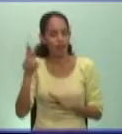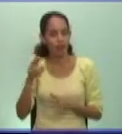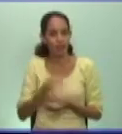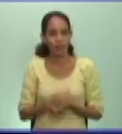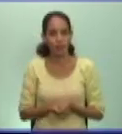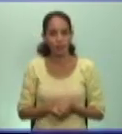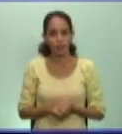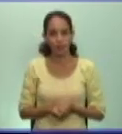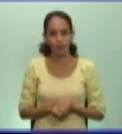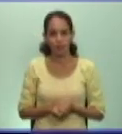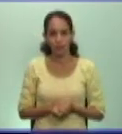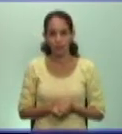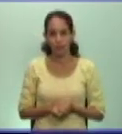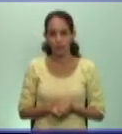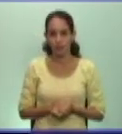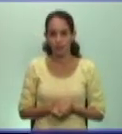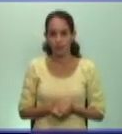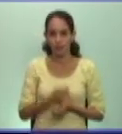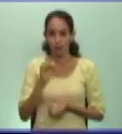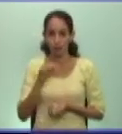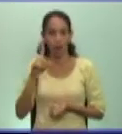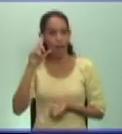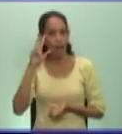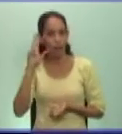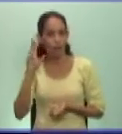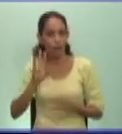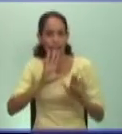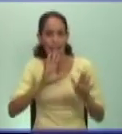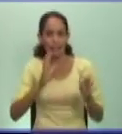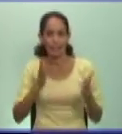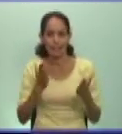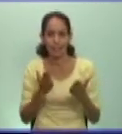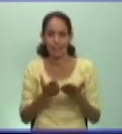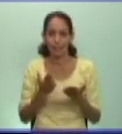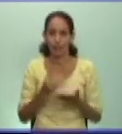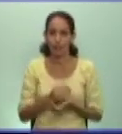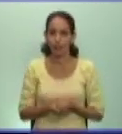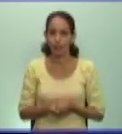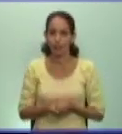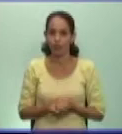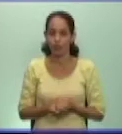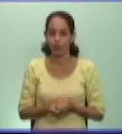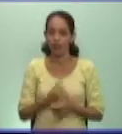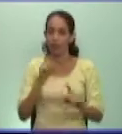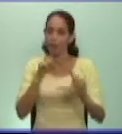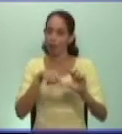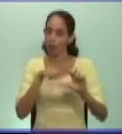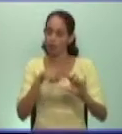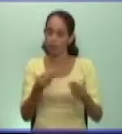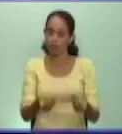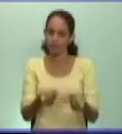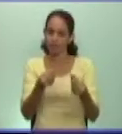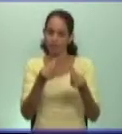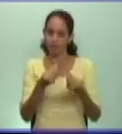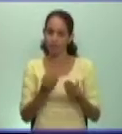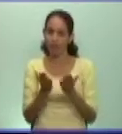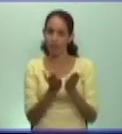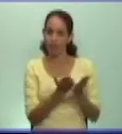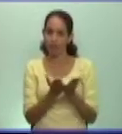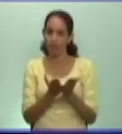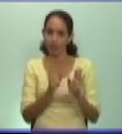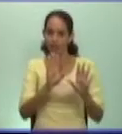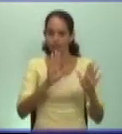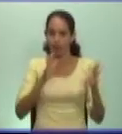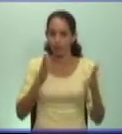esa particularidad. Vamos a recordar cosas que ya ustedes dieron, recibieron en forma general, pero que es bueno tenerlo de